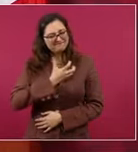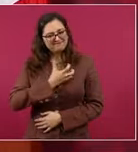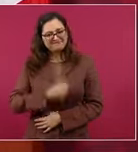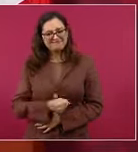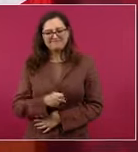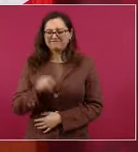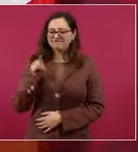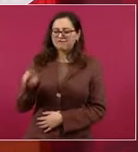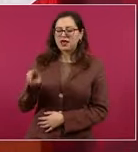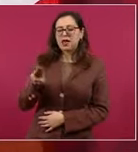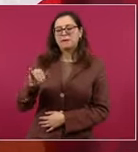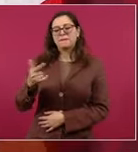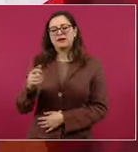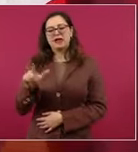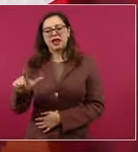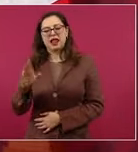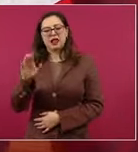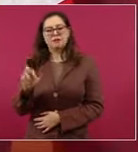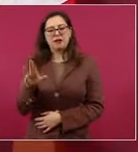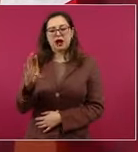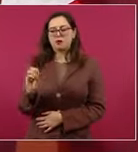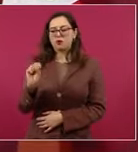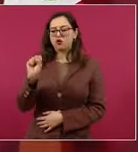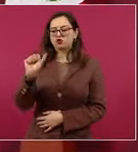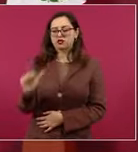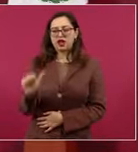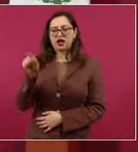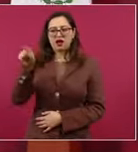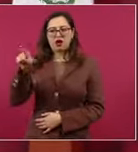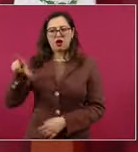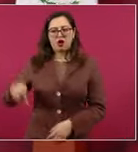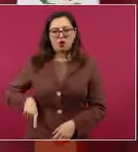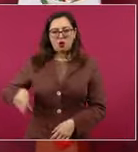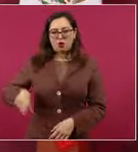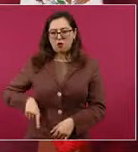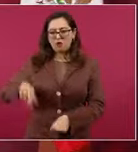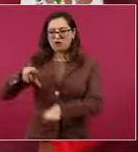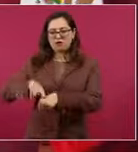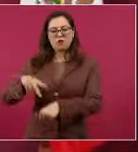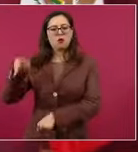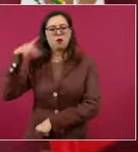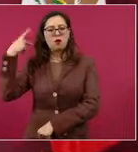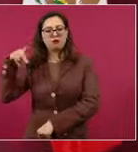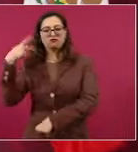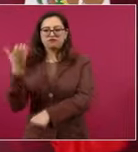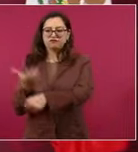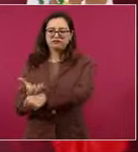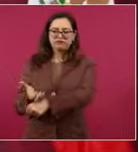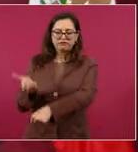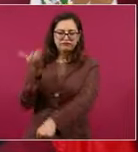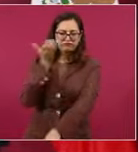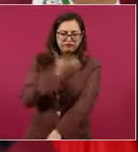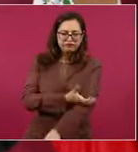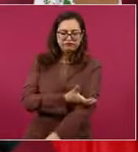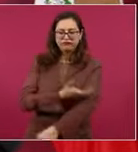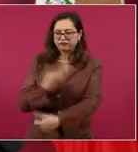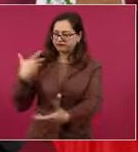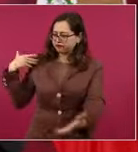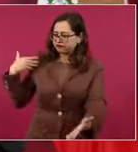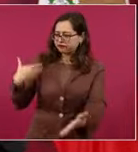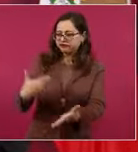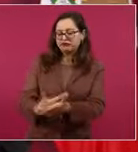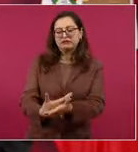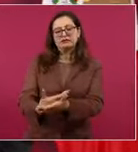Barbosa, nuestro compañero y gobernador del estado de Puebla.